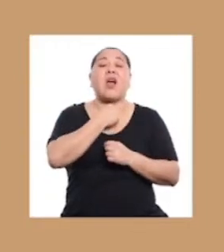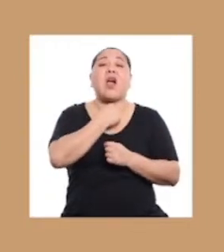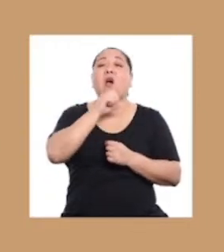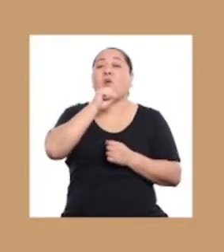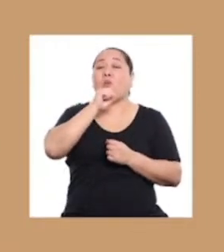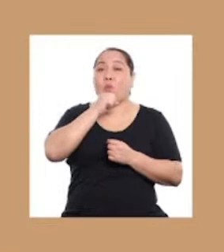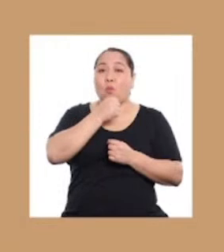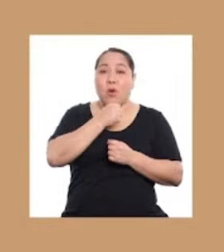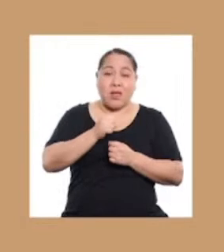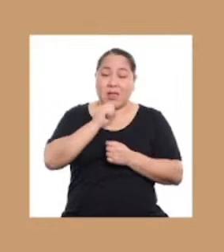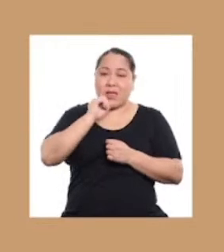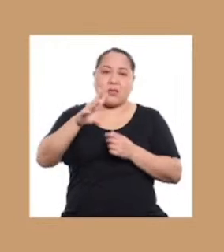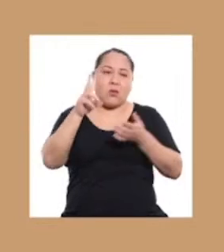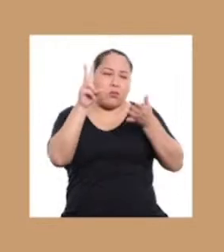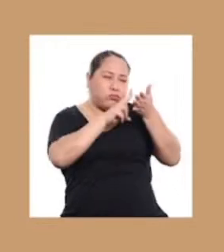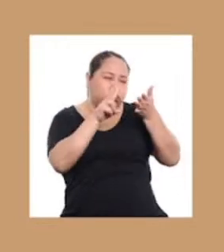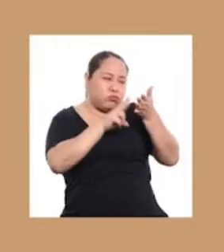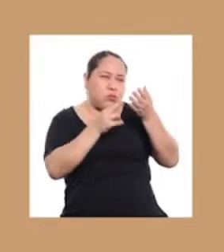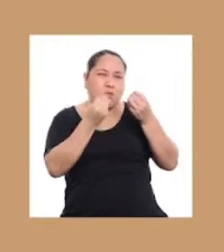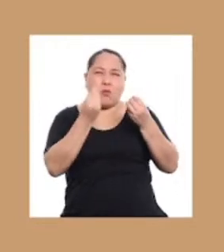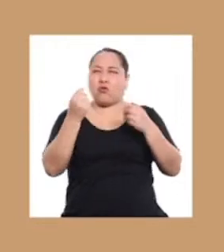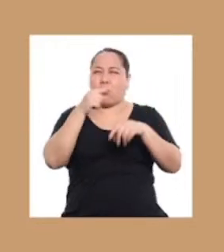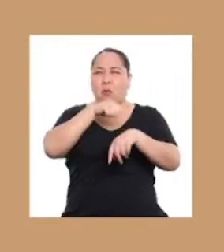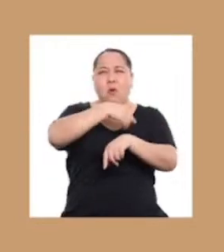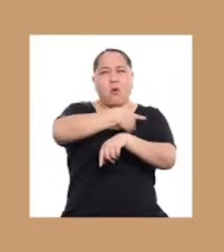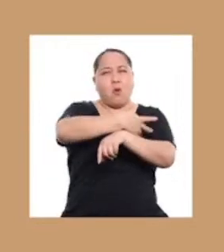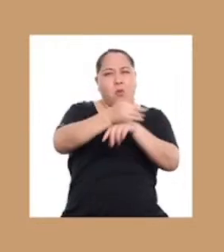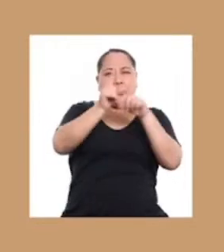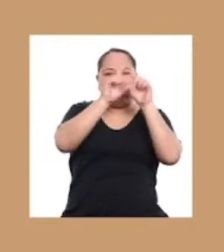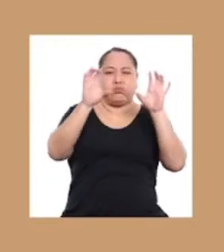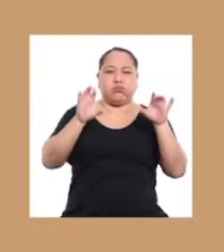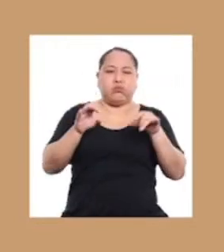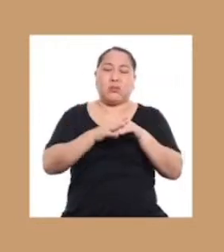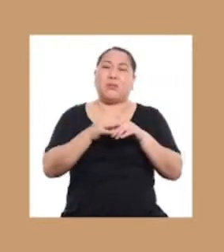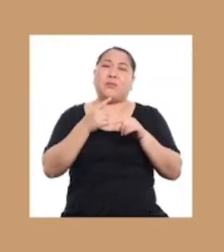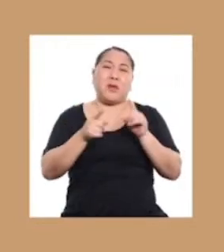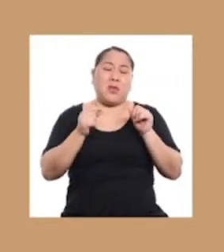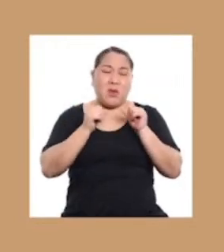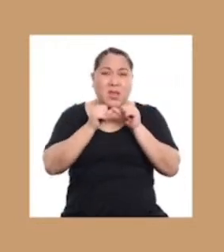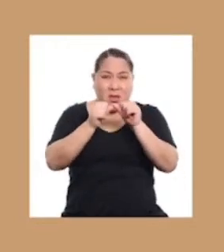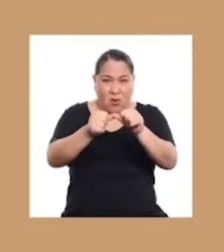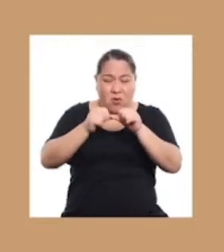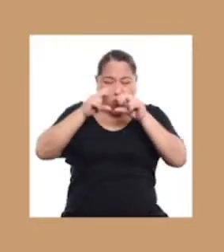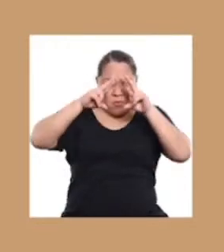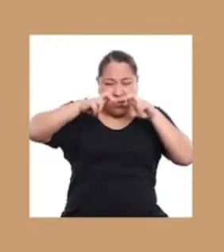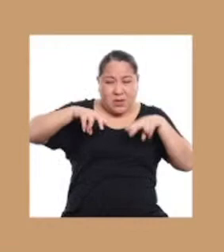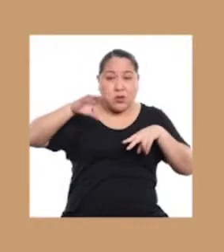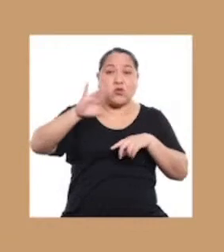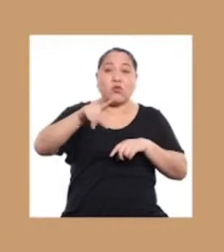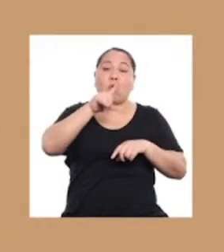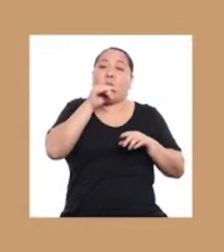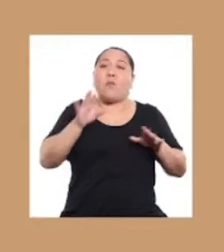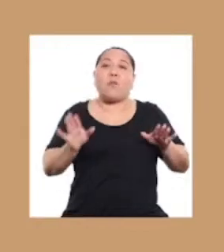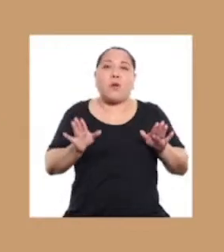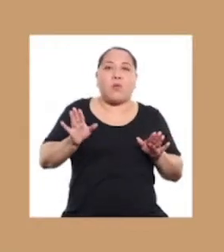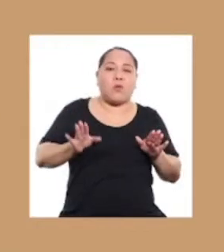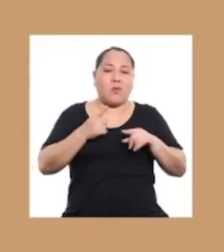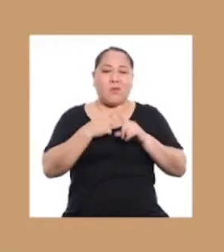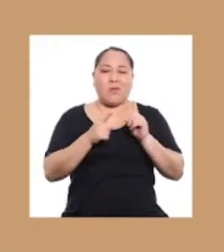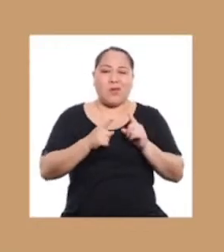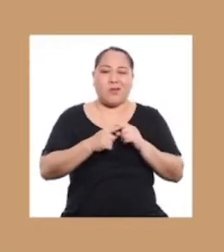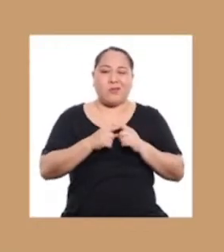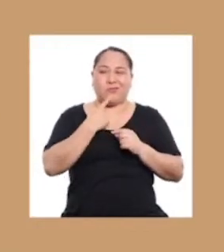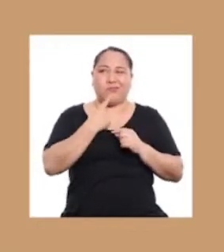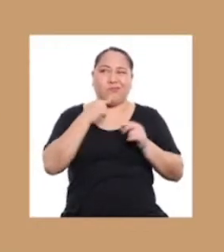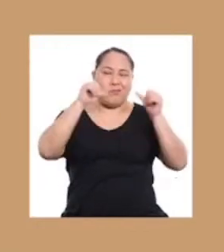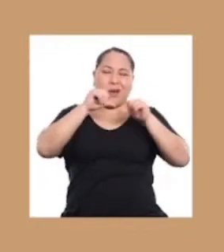le han dicho que es por estar leyendo mucho tiempo en la computadora. Ella no quiere dejar de investigar sobre sus pingüinos, pero tampoco